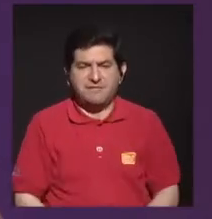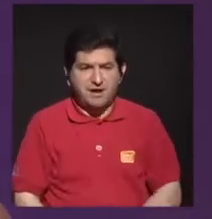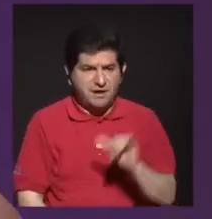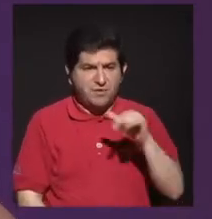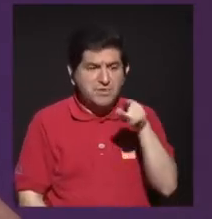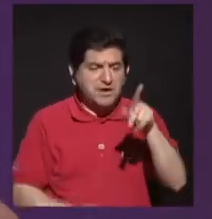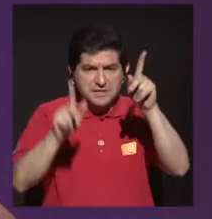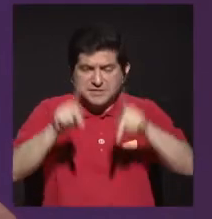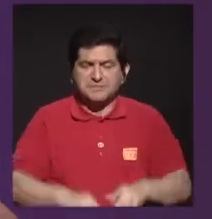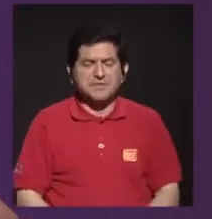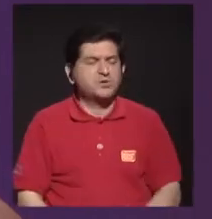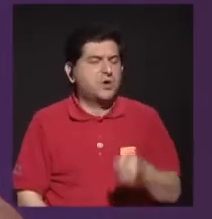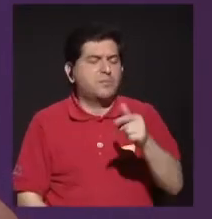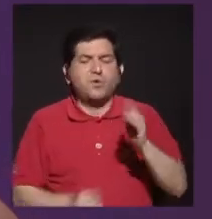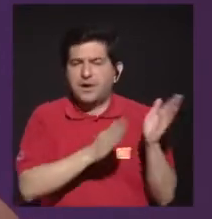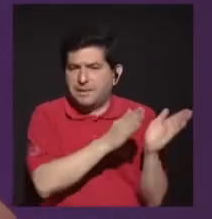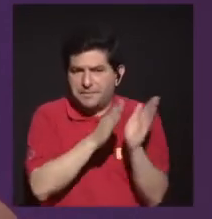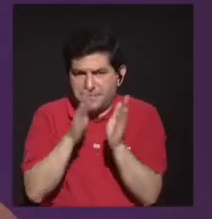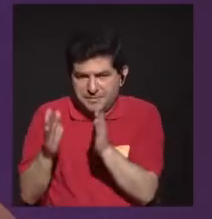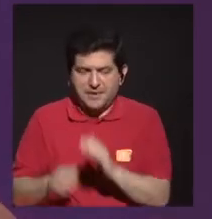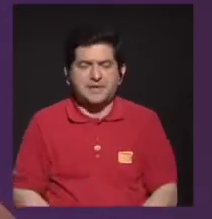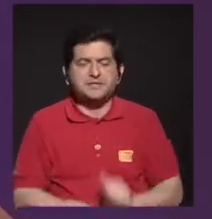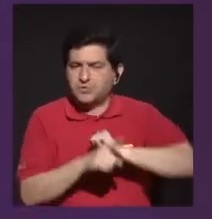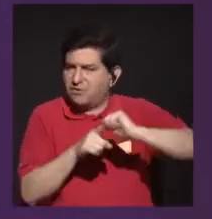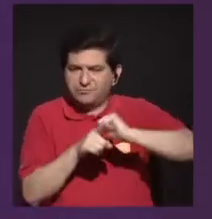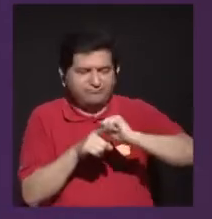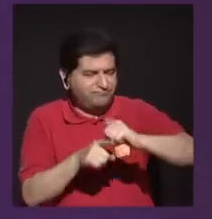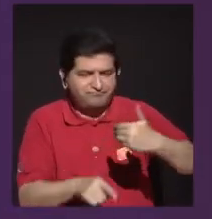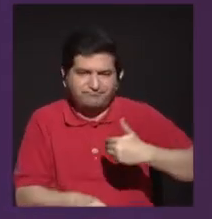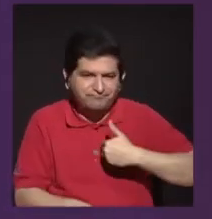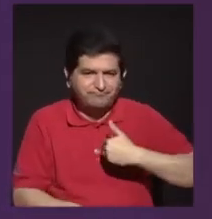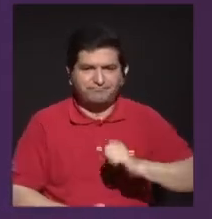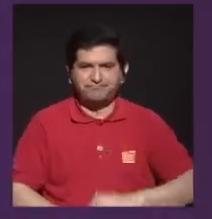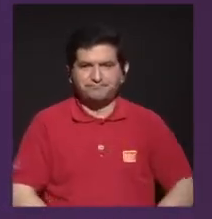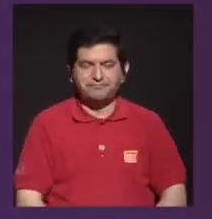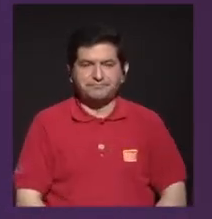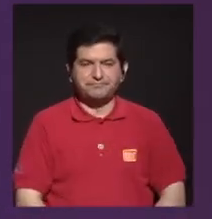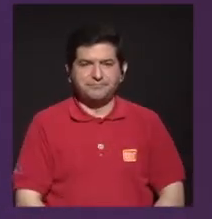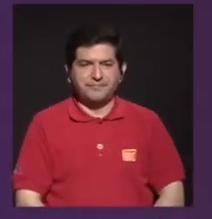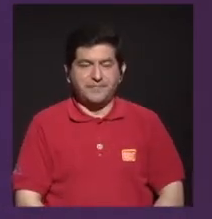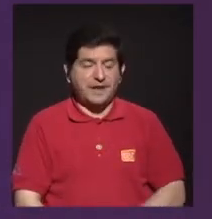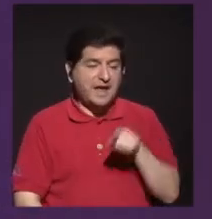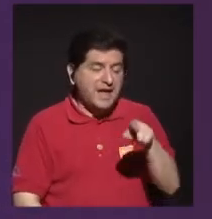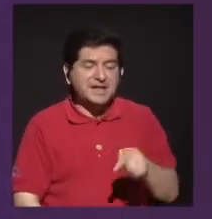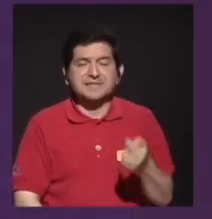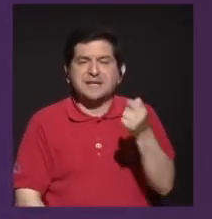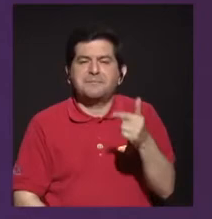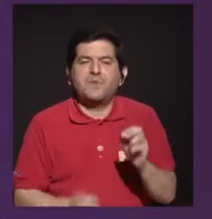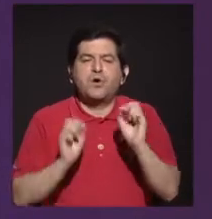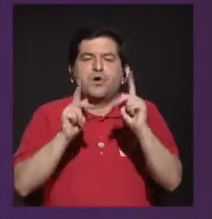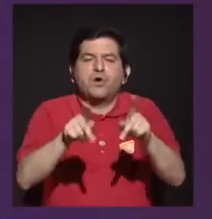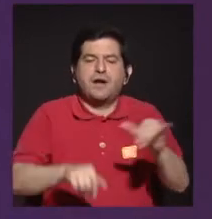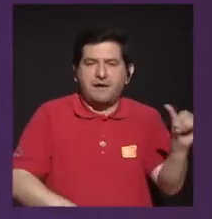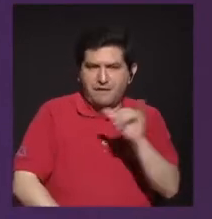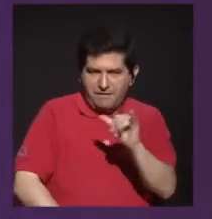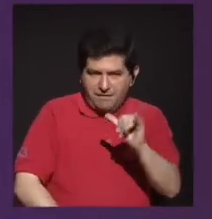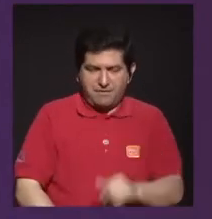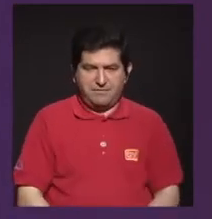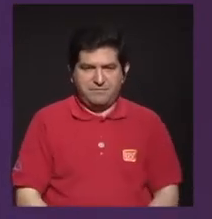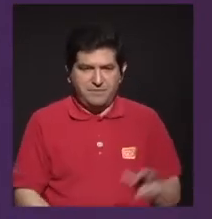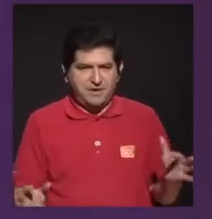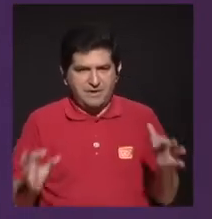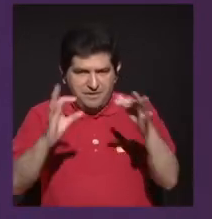tenido muy pocas oportunidades de formación y de capacitación, uh-huh, y que esas pocas oportunidades además